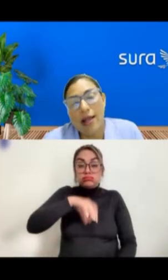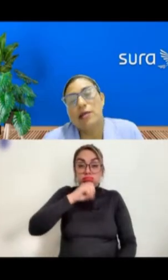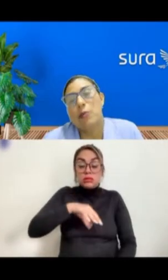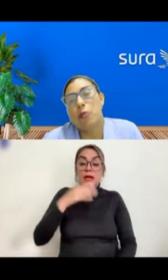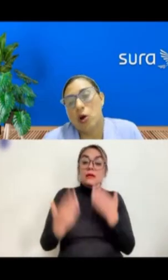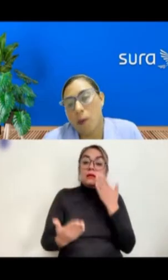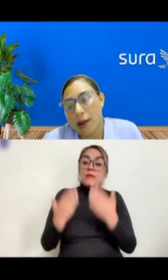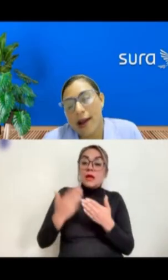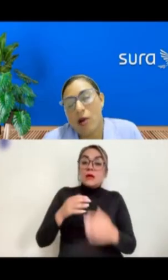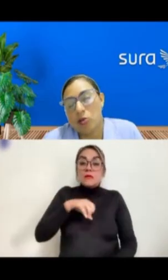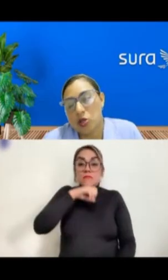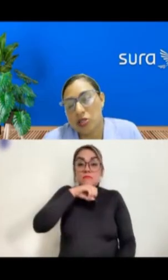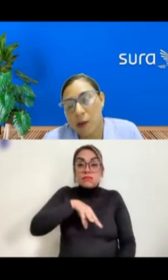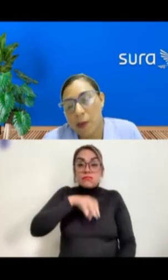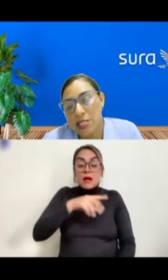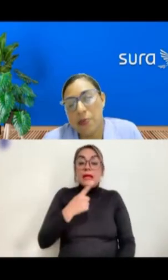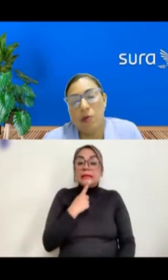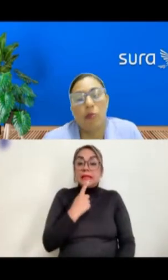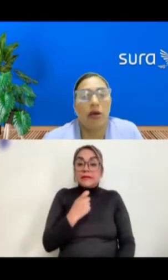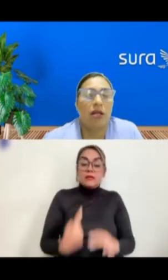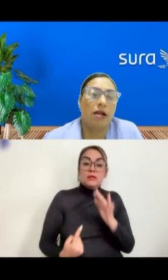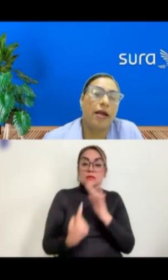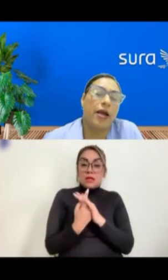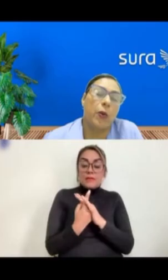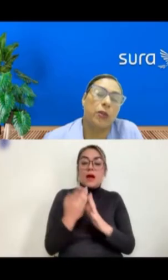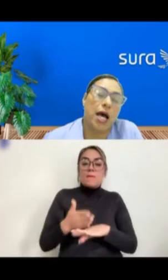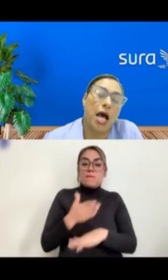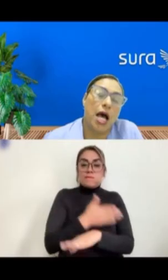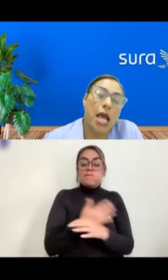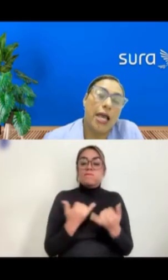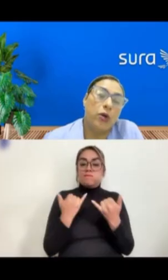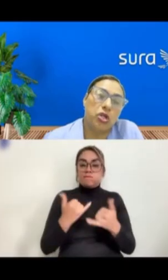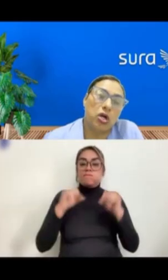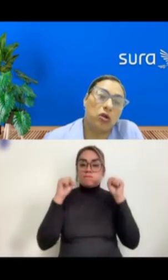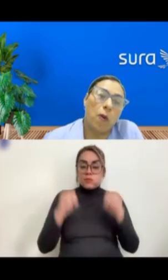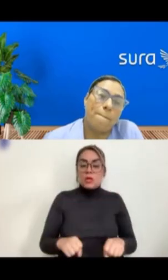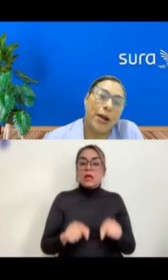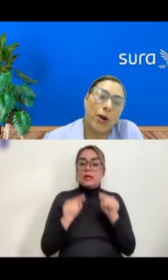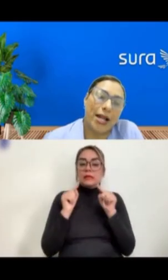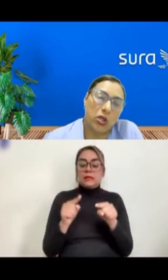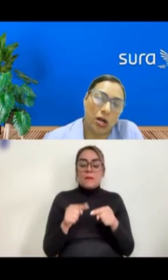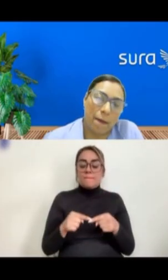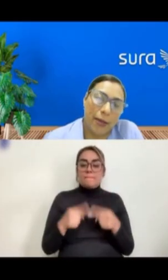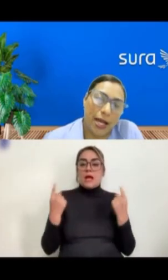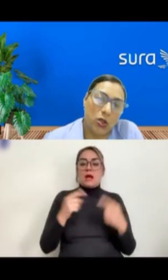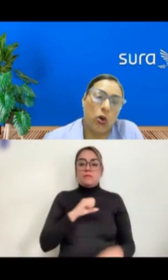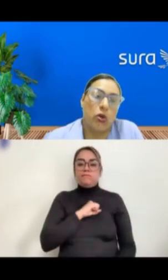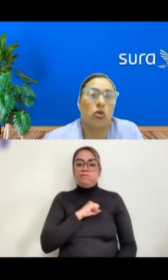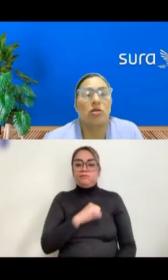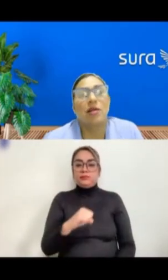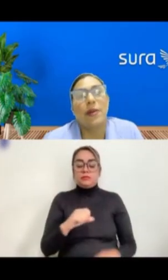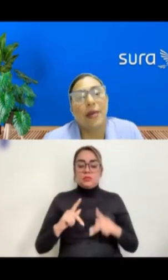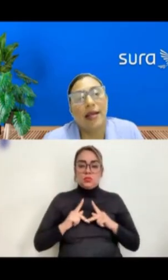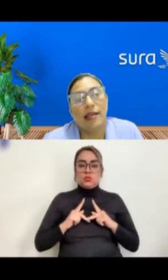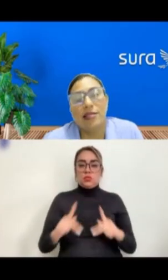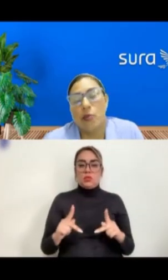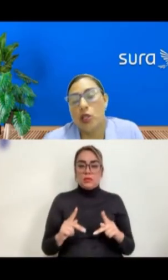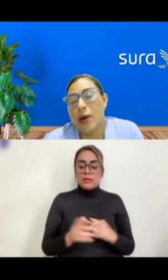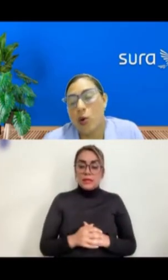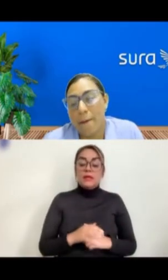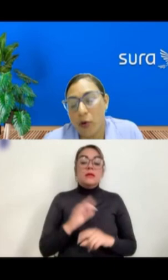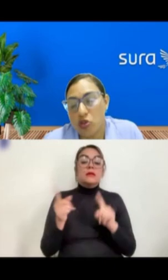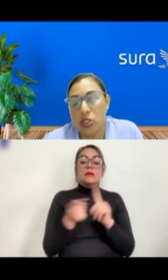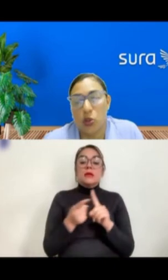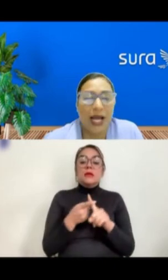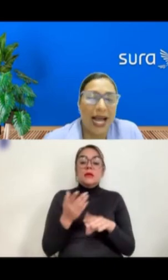al tipo de hemorragia, se me puede complicar, como se lo dije al principio, y me puede entrar en un shock o un paro cardiorrespiratorio. Entonces, en primera